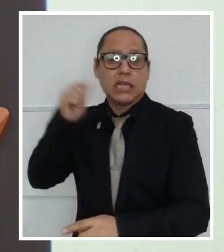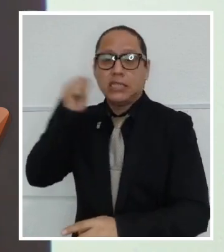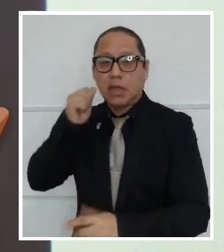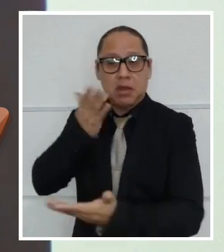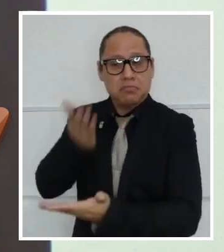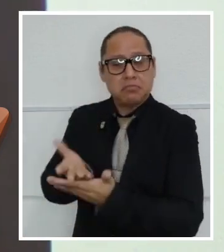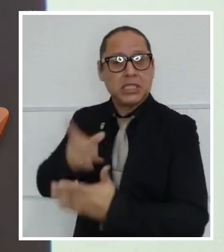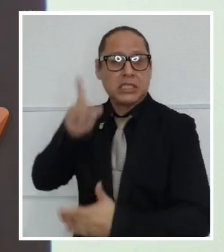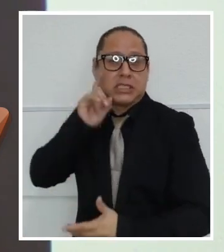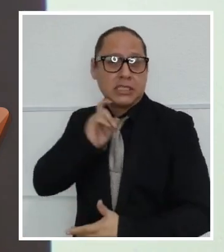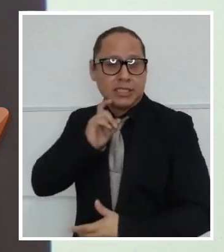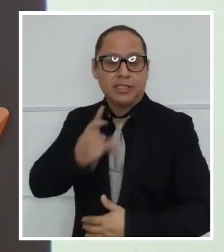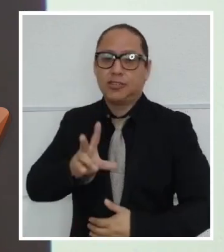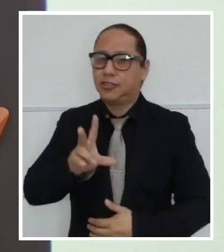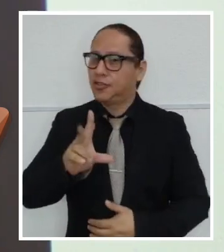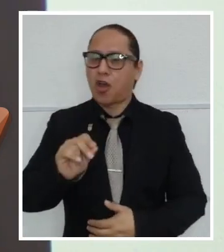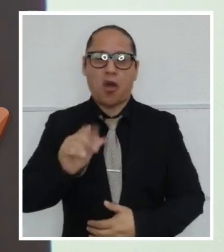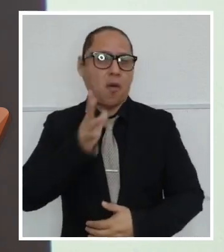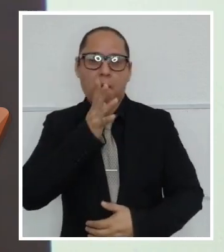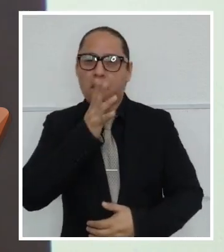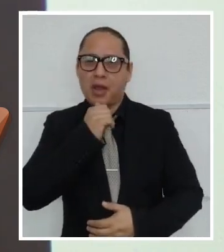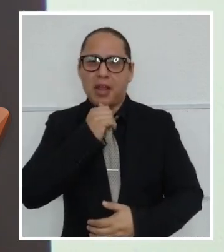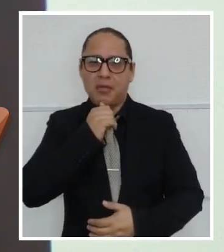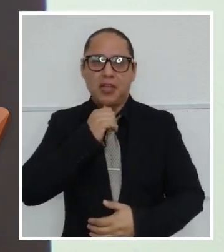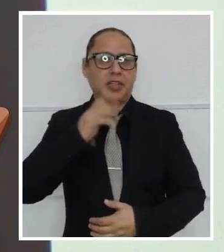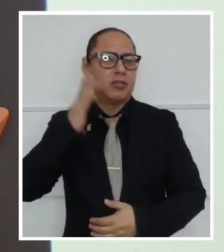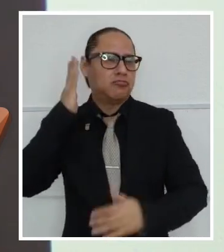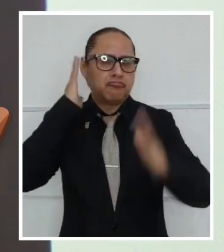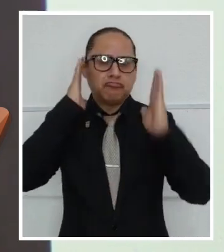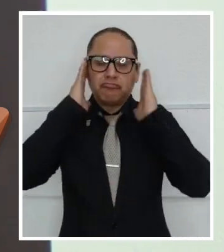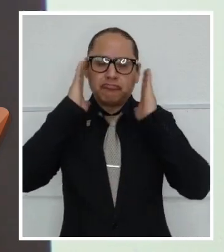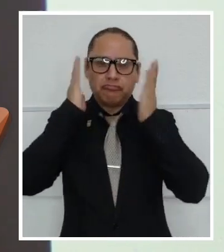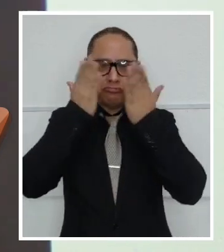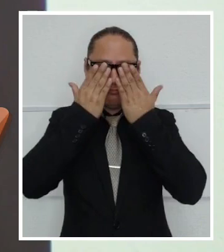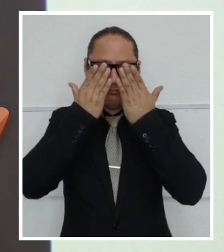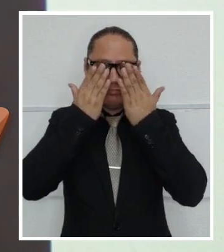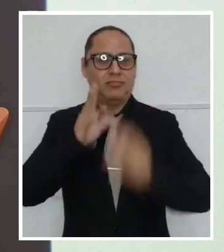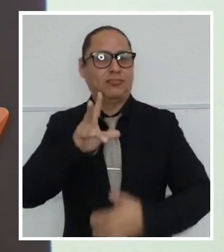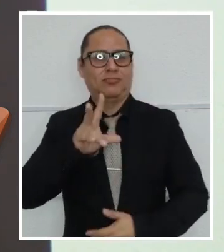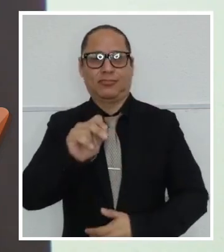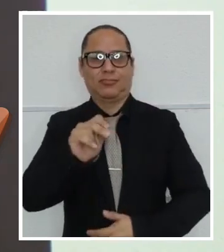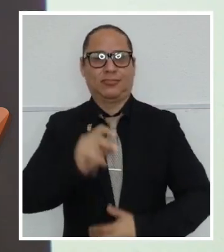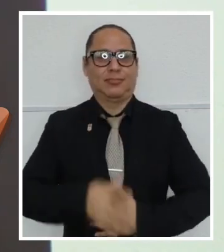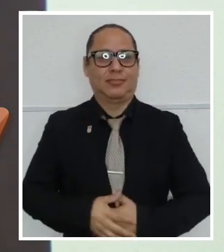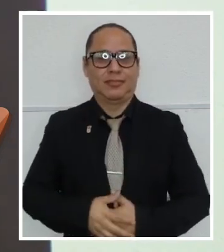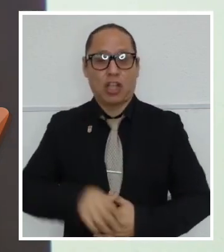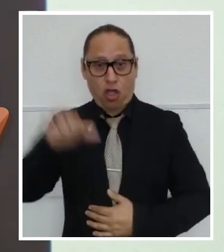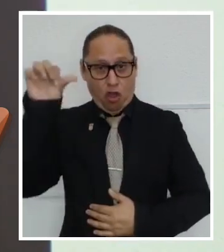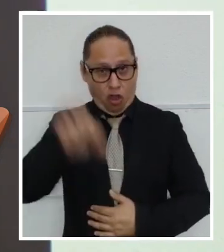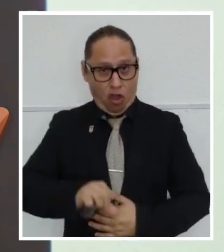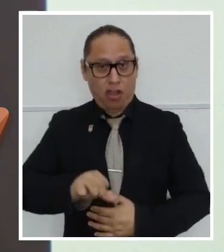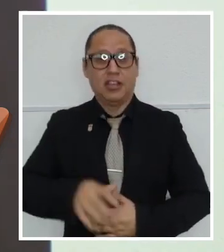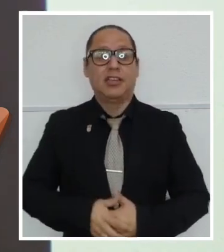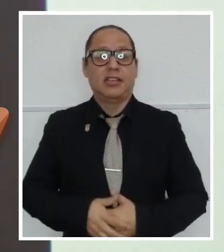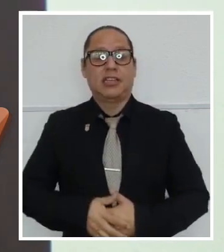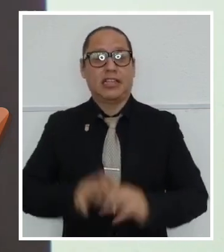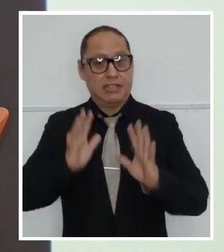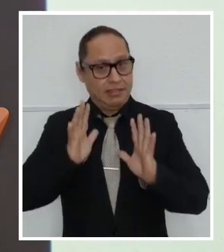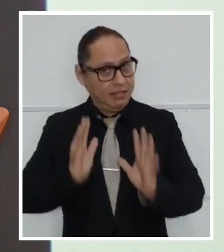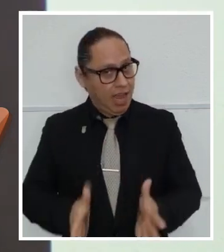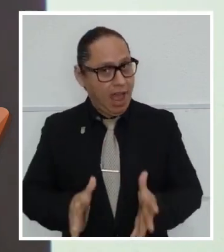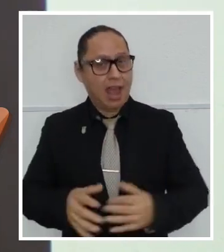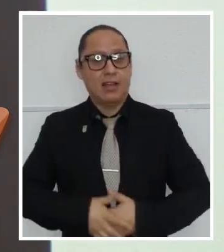podemos tener oídos sordos ni minimizar el tema por ello Hoy es el tiempo de